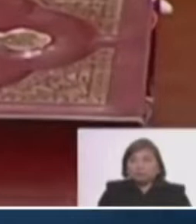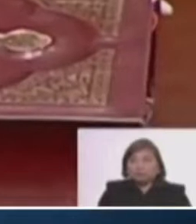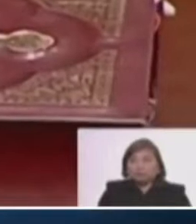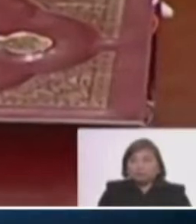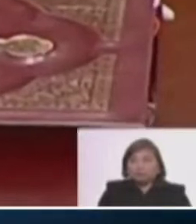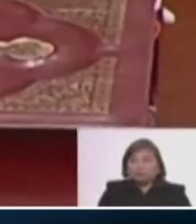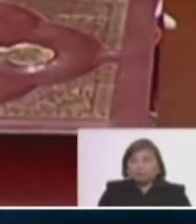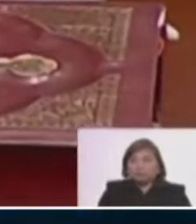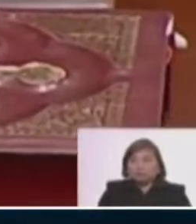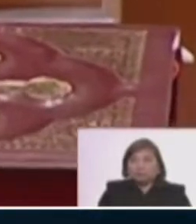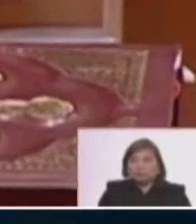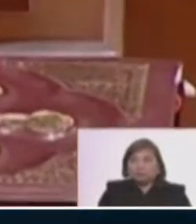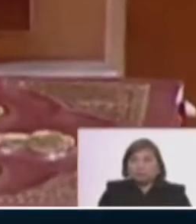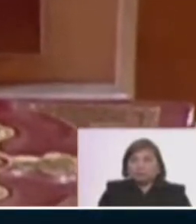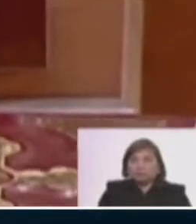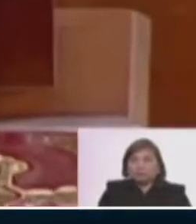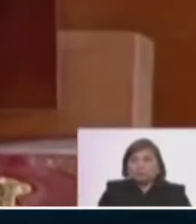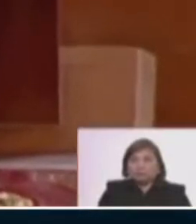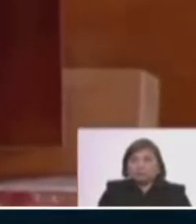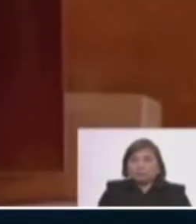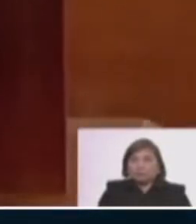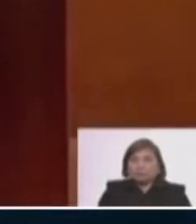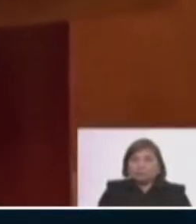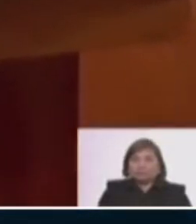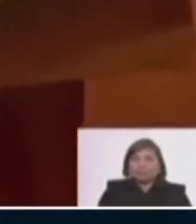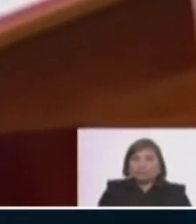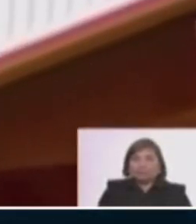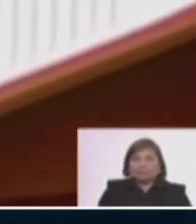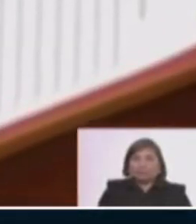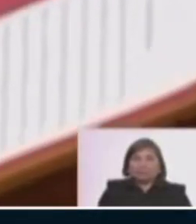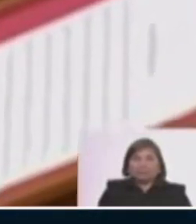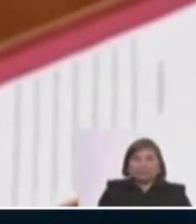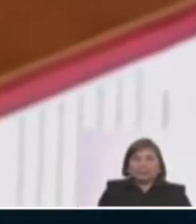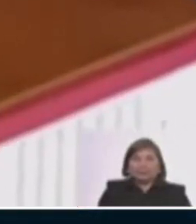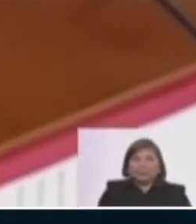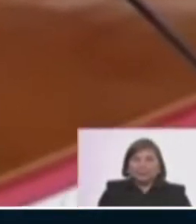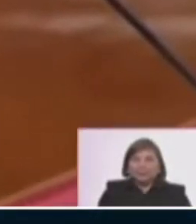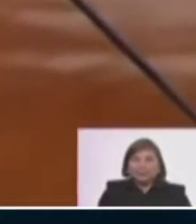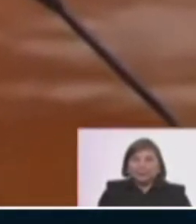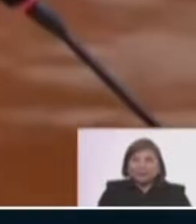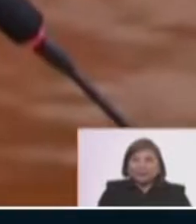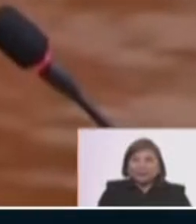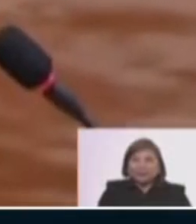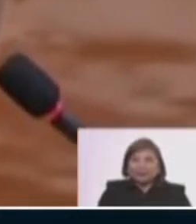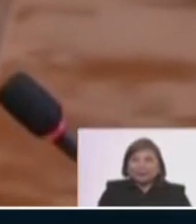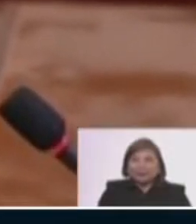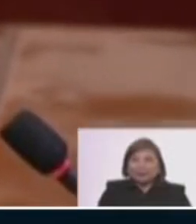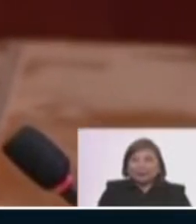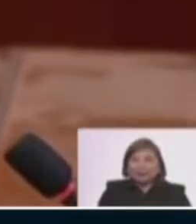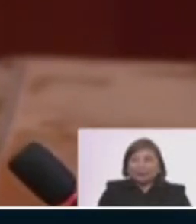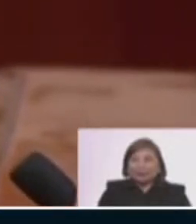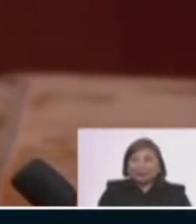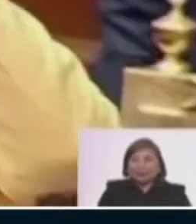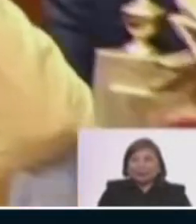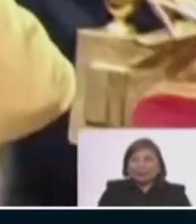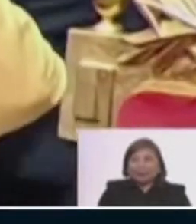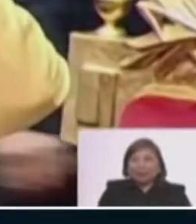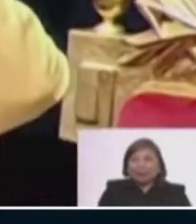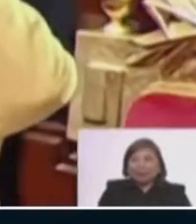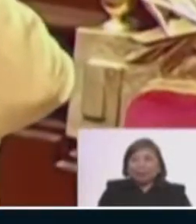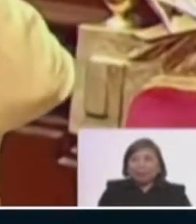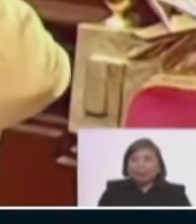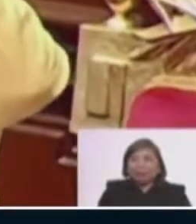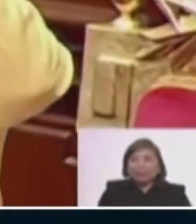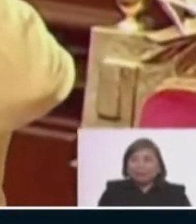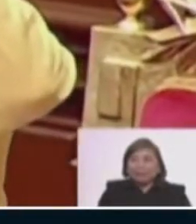actuando, y a un Congreso porque actuó como actuó. Y bueno, el acto humanitario que puede implicar